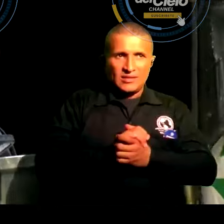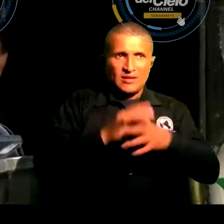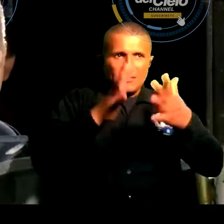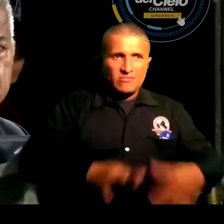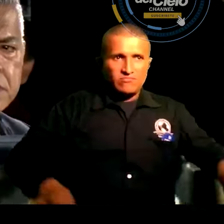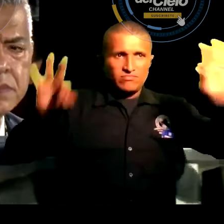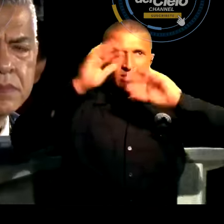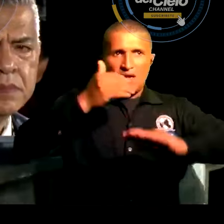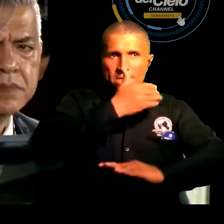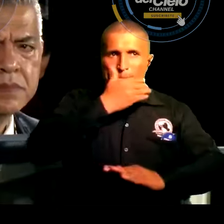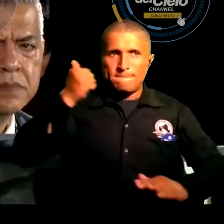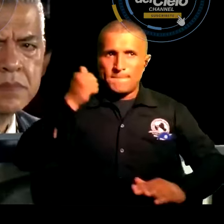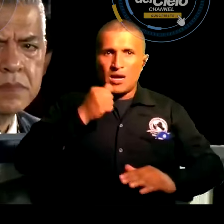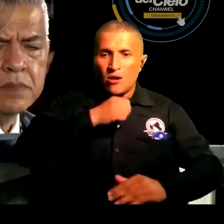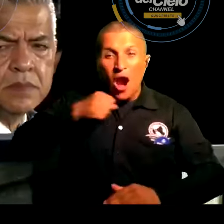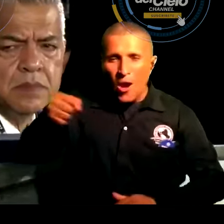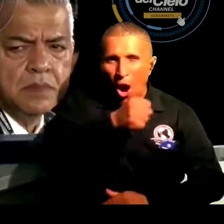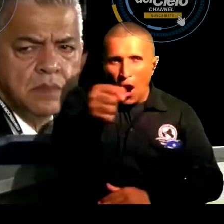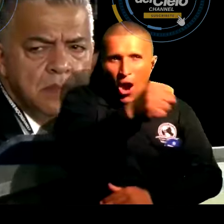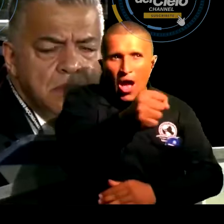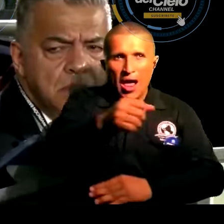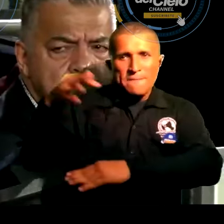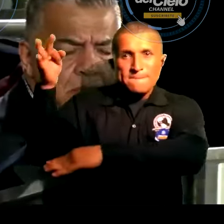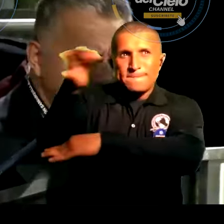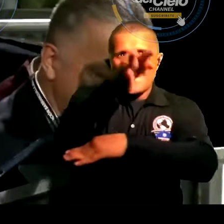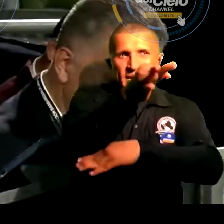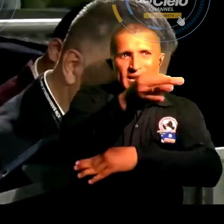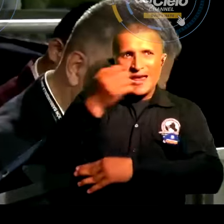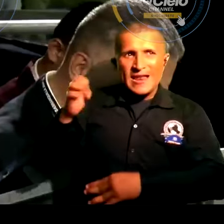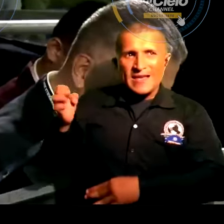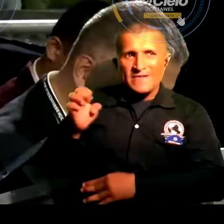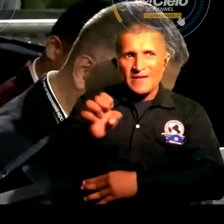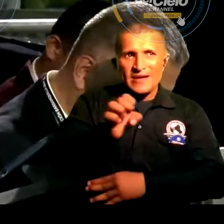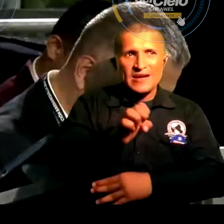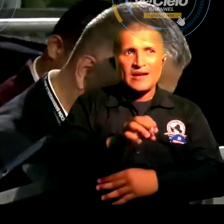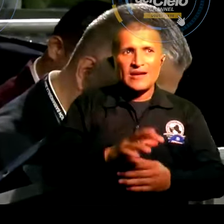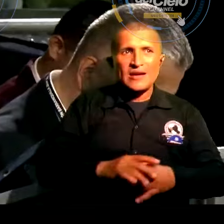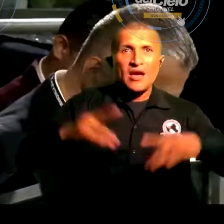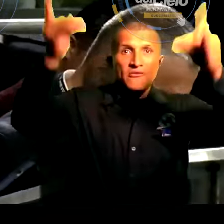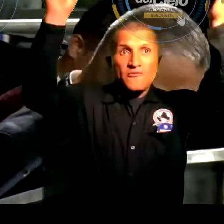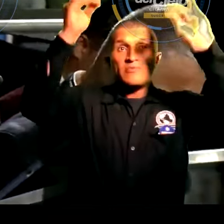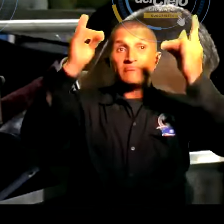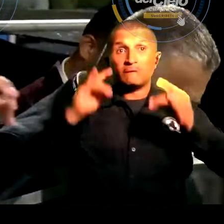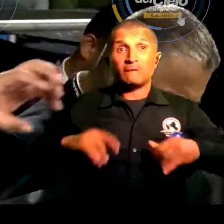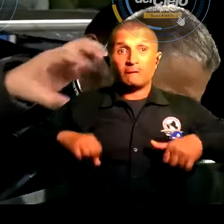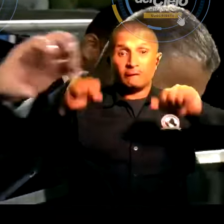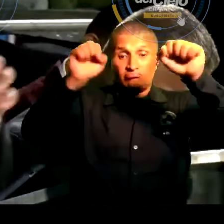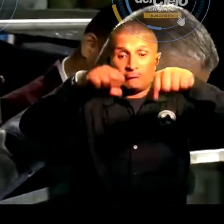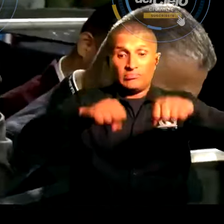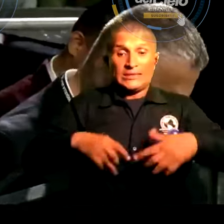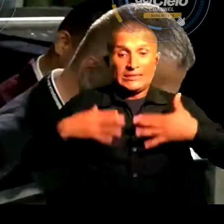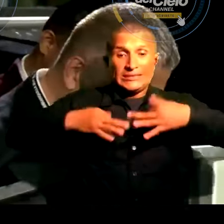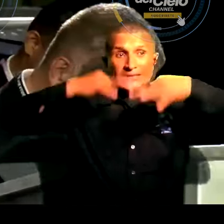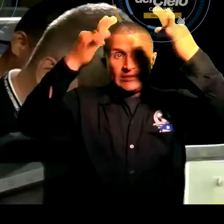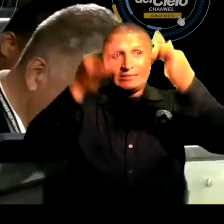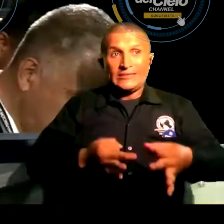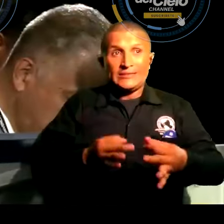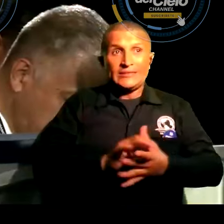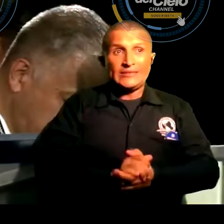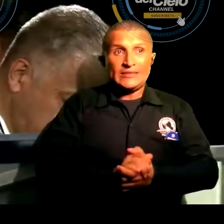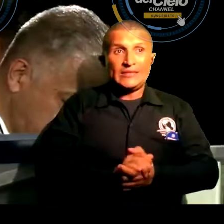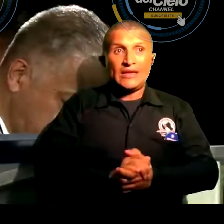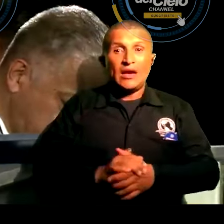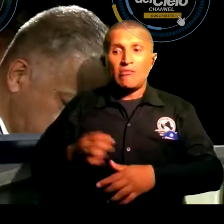mejor noticia que había para el imperio. Por eso el término evangelio para ellos